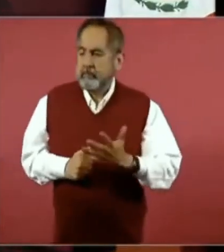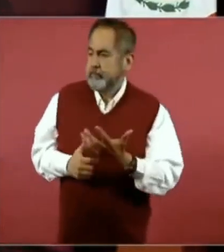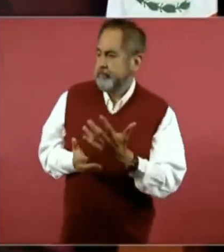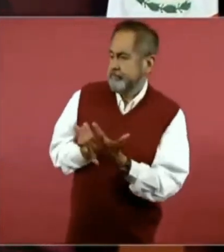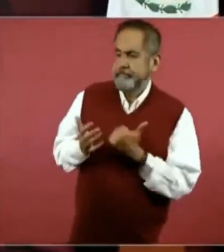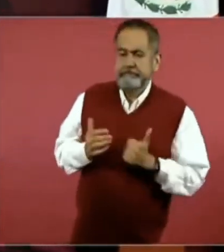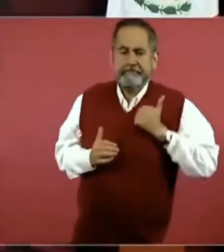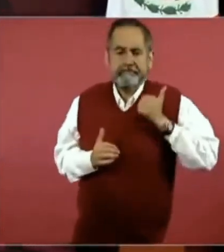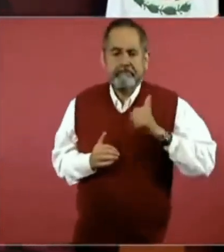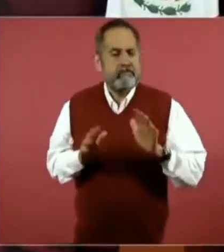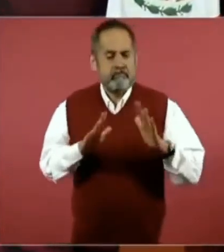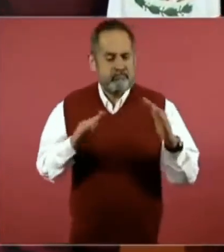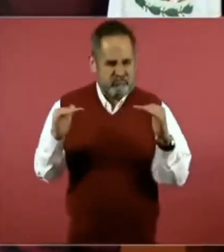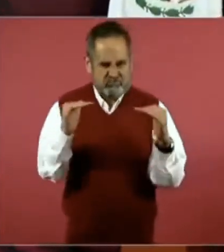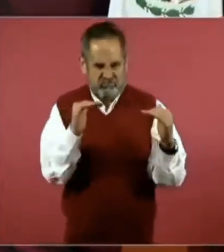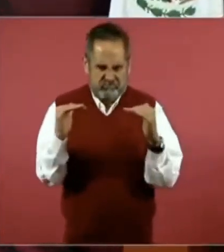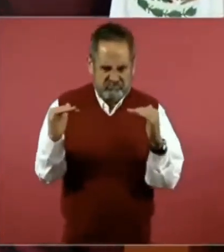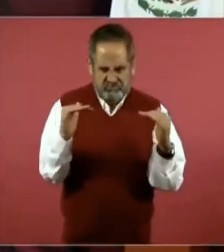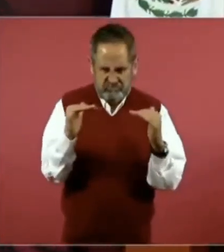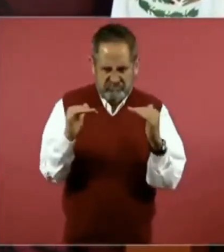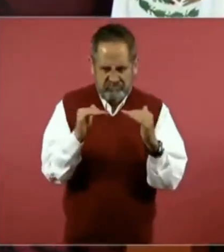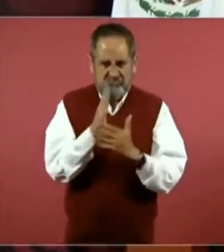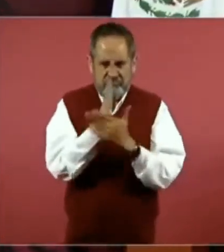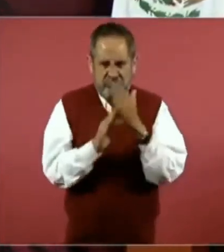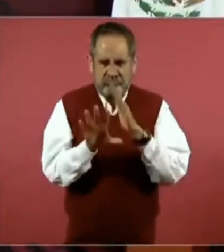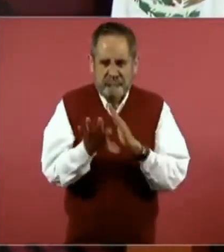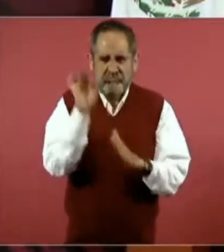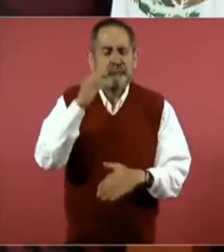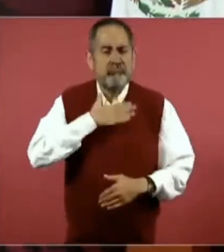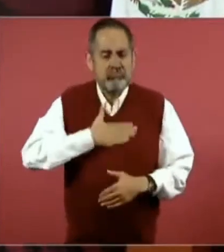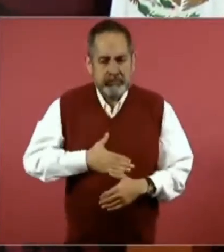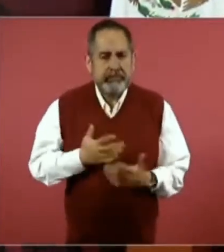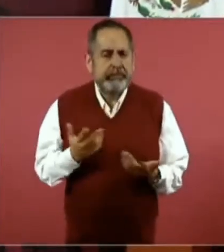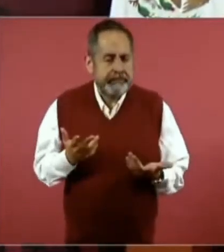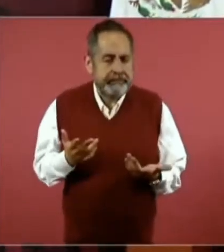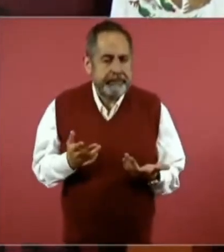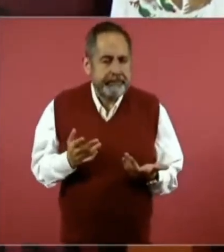en el nivel que sea